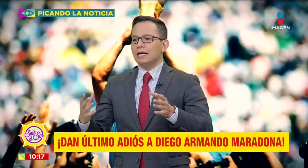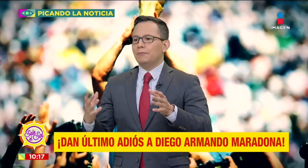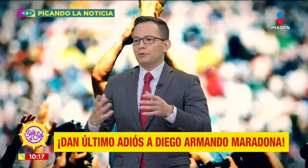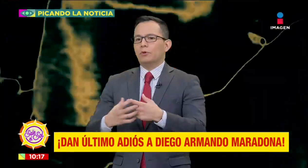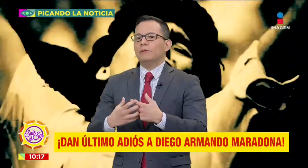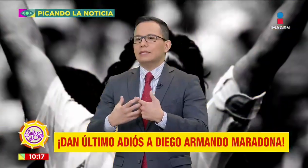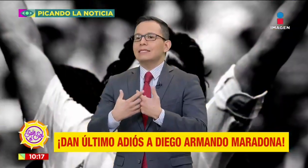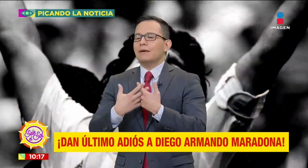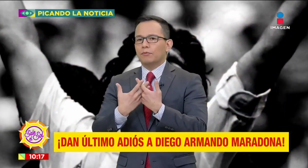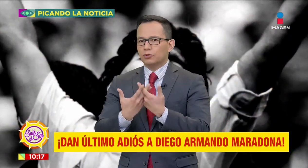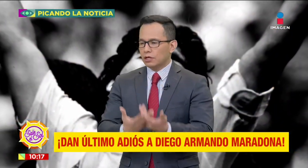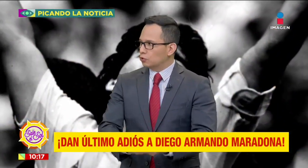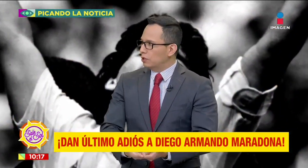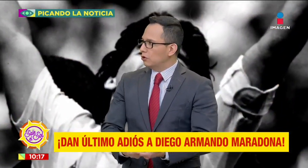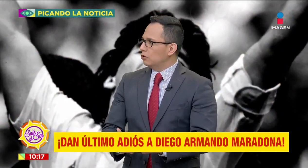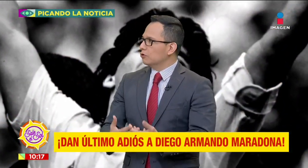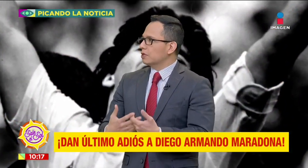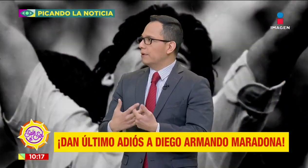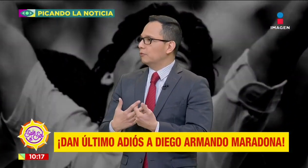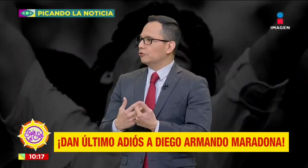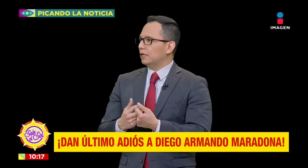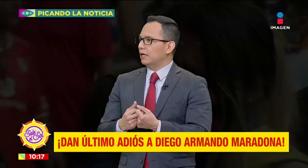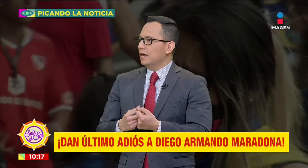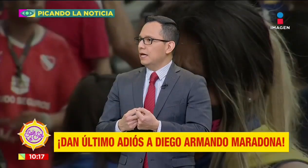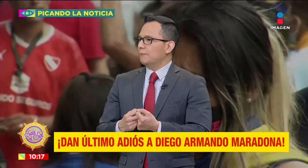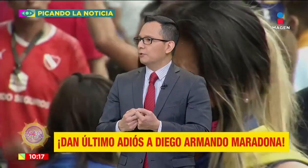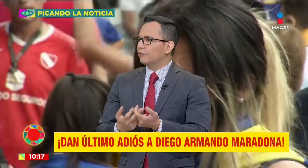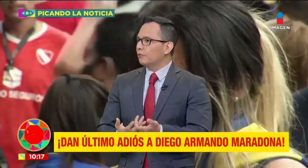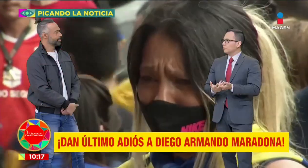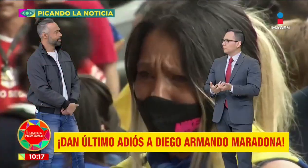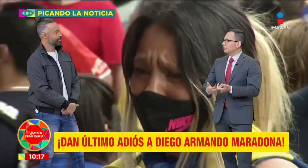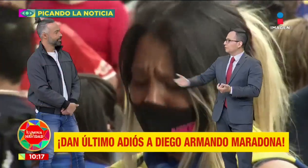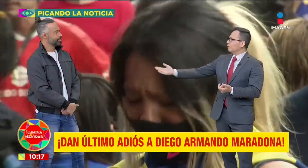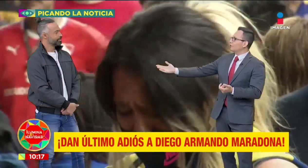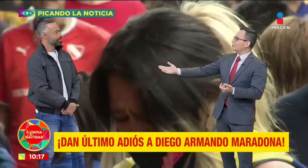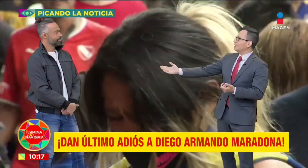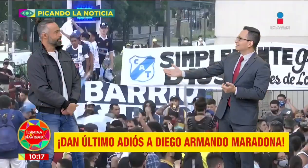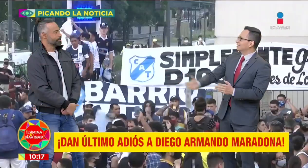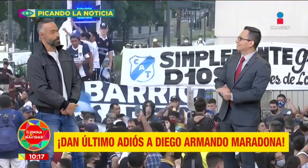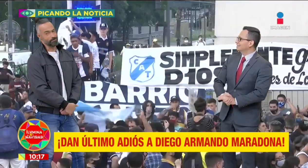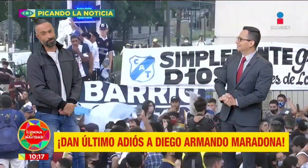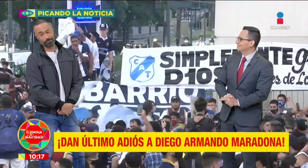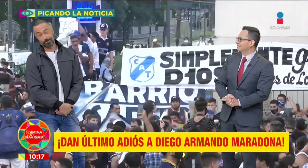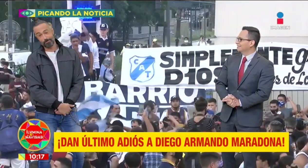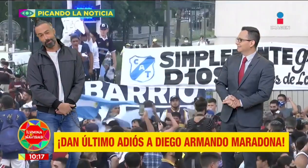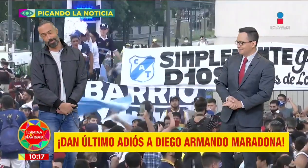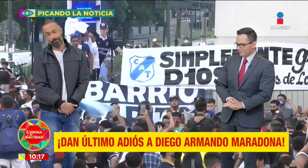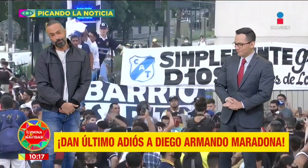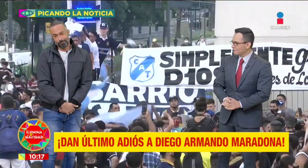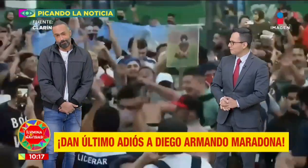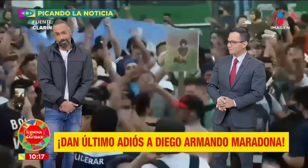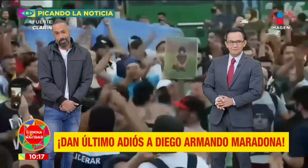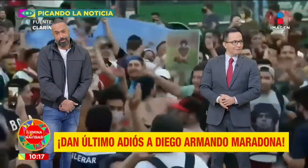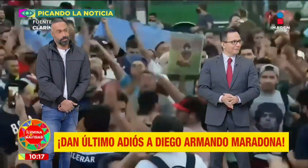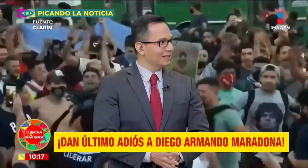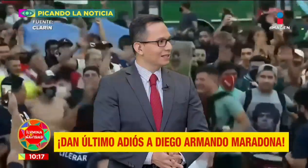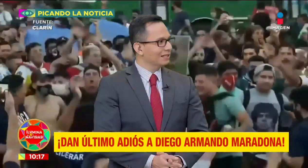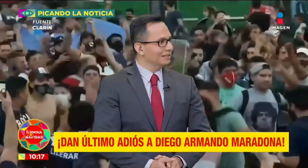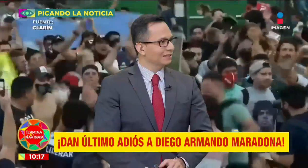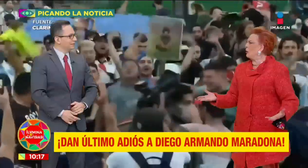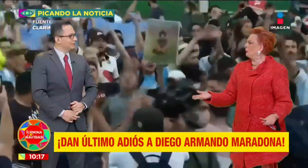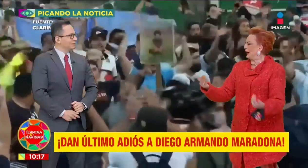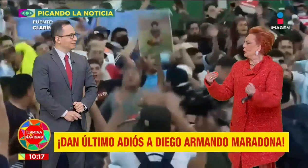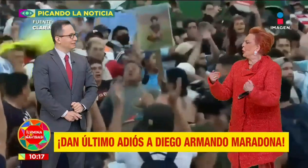Y pues obviamente sí sabemos que es un ídolo, sabemos que pues fue muy importante, pero a ver qué opinas. Oye, pues un ídolo en